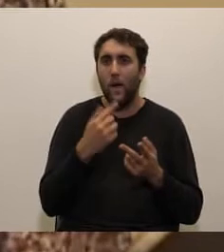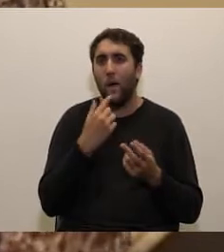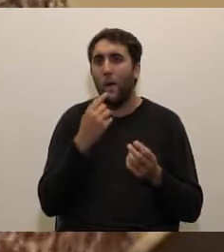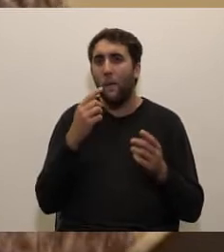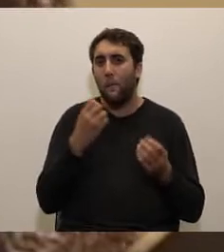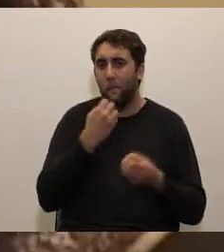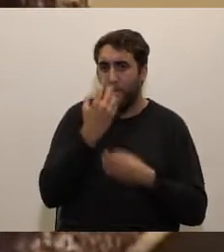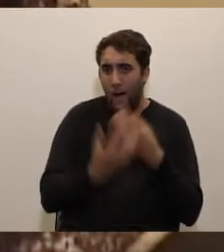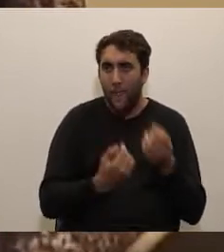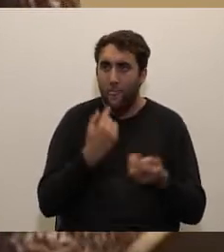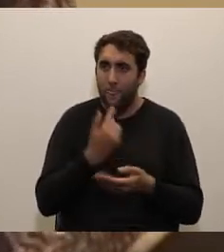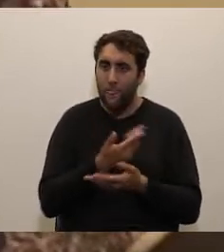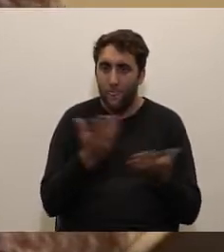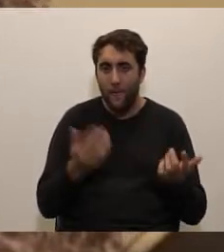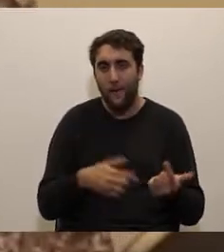plaquitas,